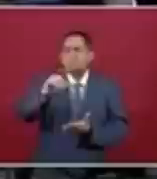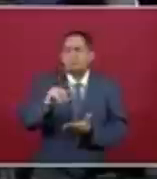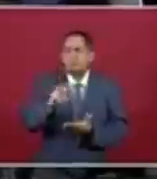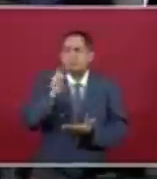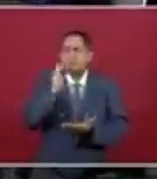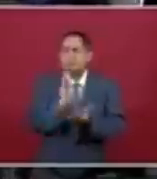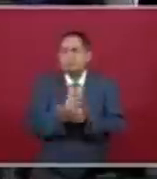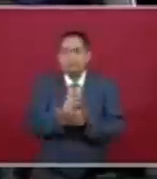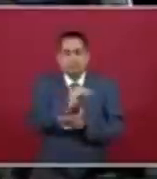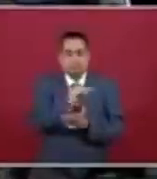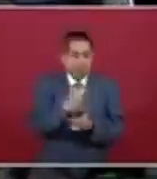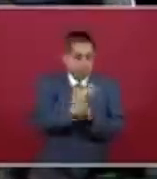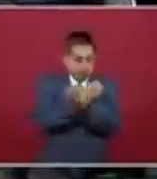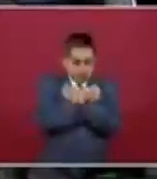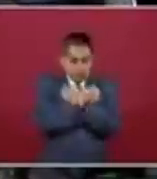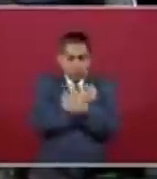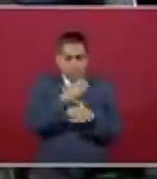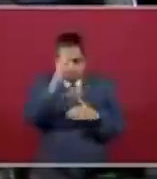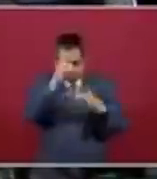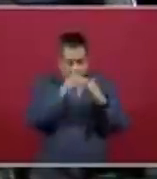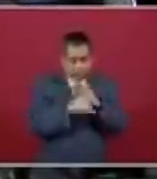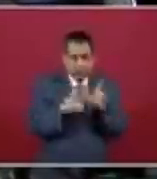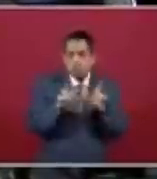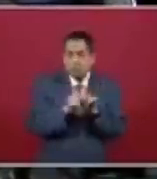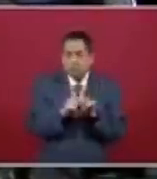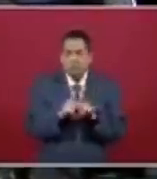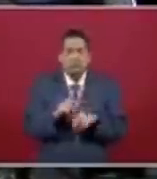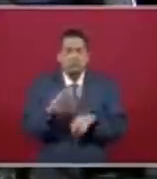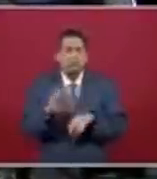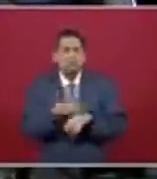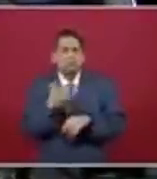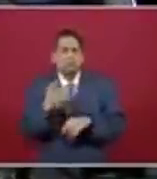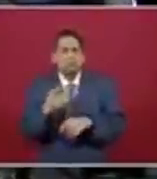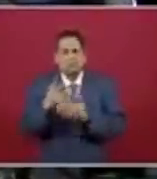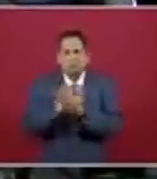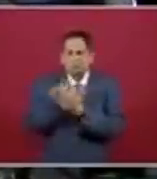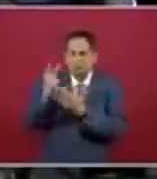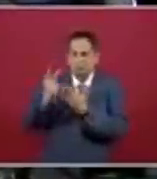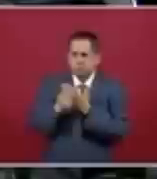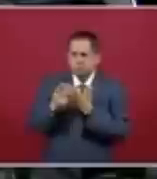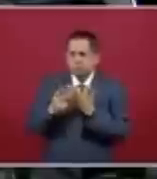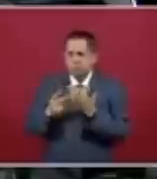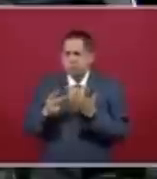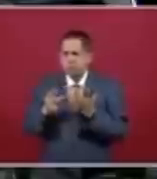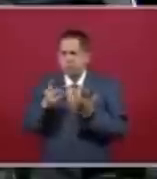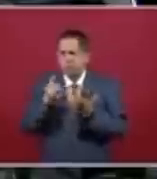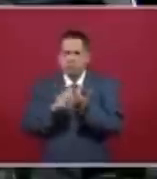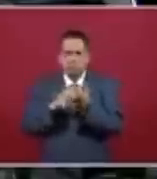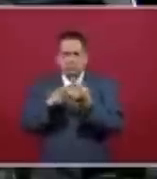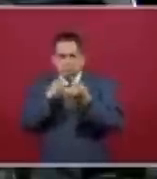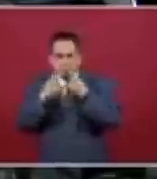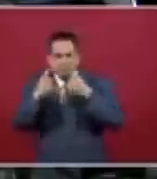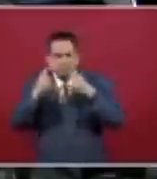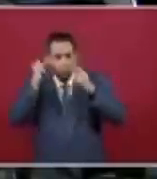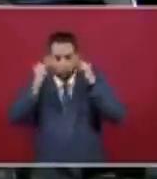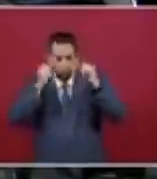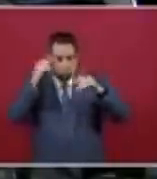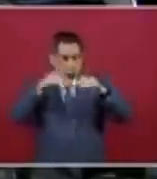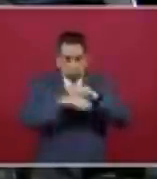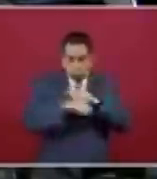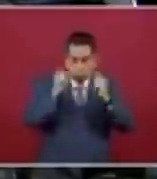a educativas y científicas. Esto porque en el programa de manejo está prohibida la actividad turística, si solamente se va a limitar a